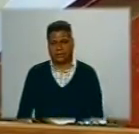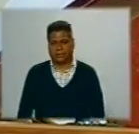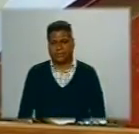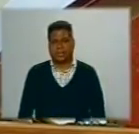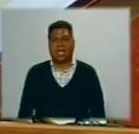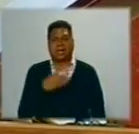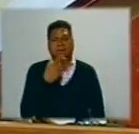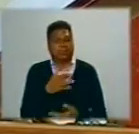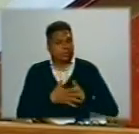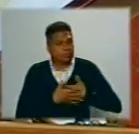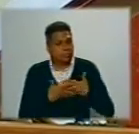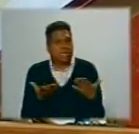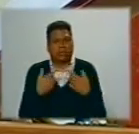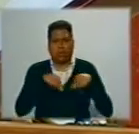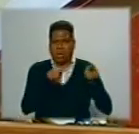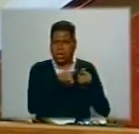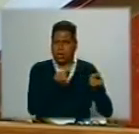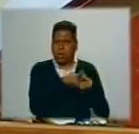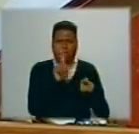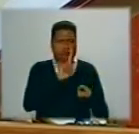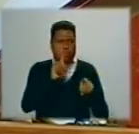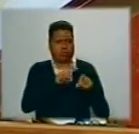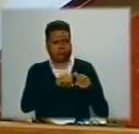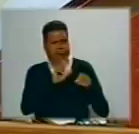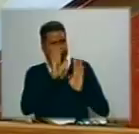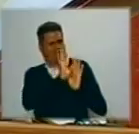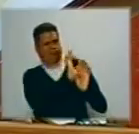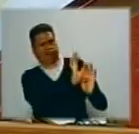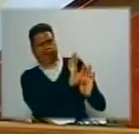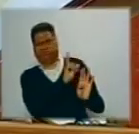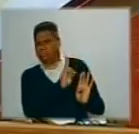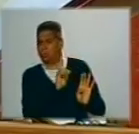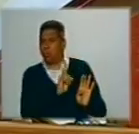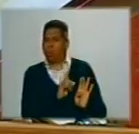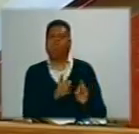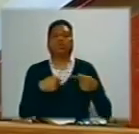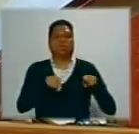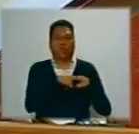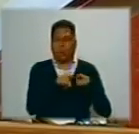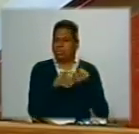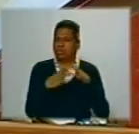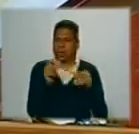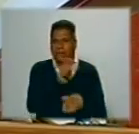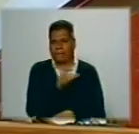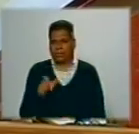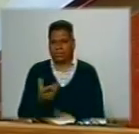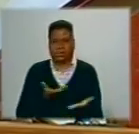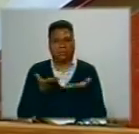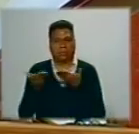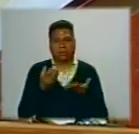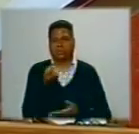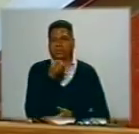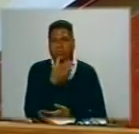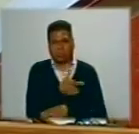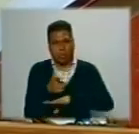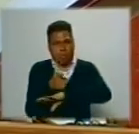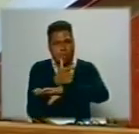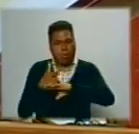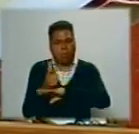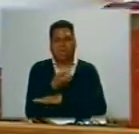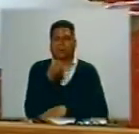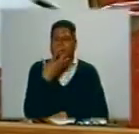de igualdad y sin discriminación alguna en el acceso a los bienes y servicios. 6. A recibir servicios públicos de calidad con un